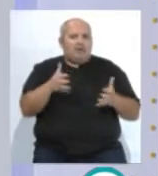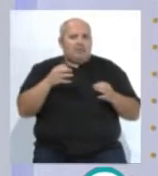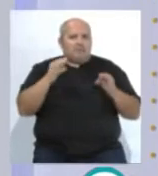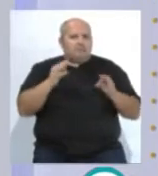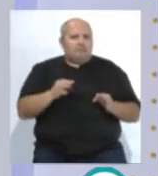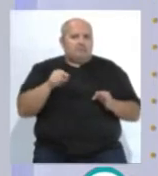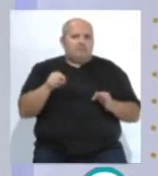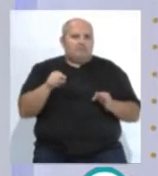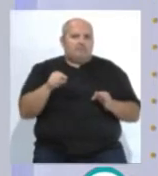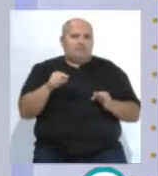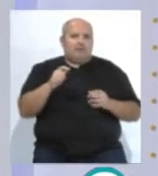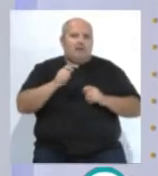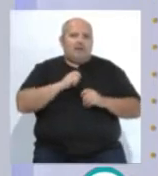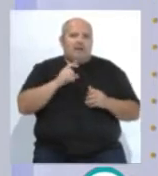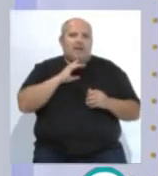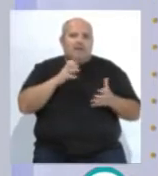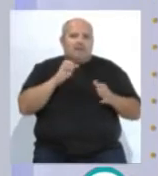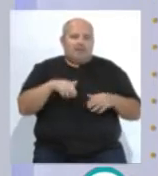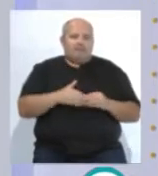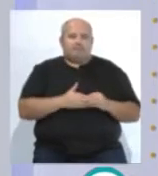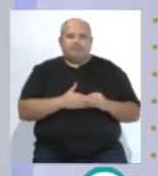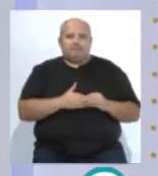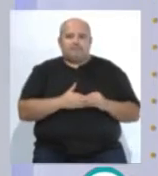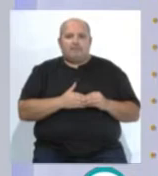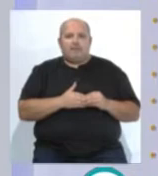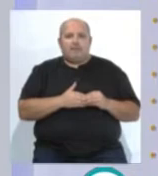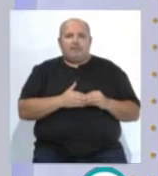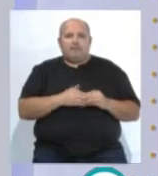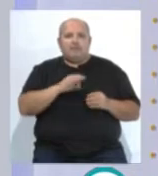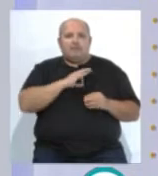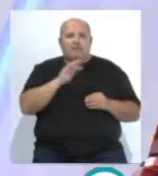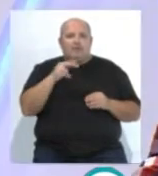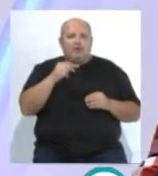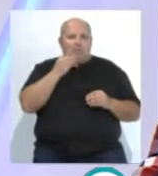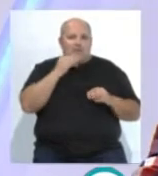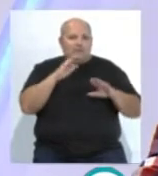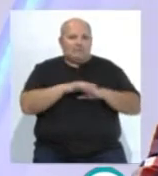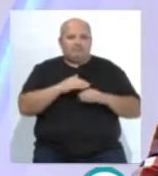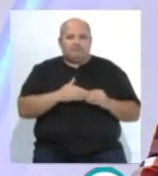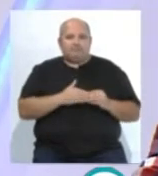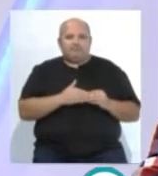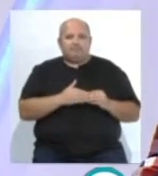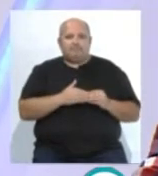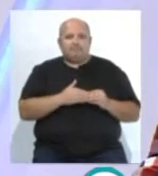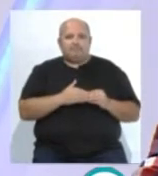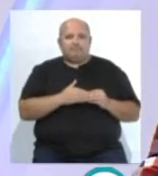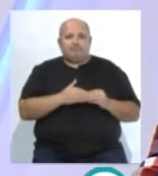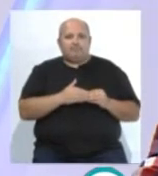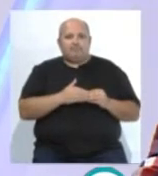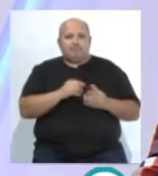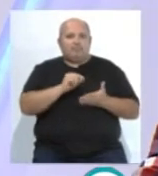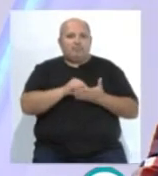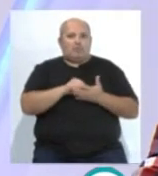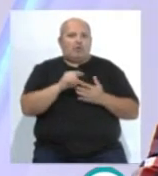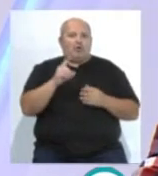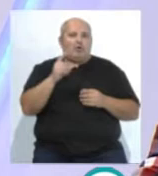hizo lo que hizo, si alguien mereció ganar, fue el Cádiz. José Figueroa, muy buenas noches. Buenas noches, Hugo. Bueno, punto de